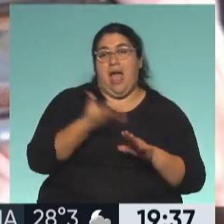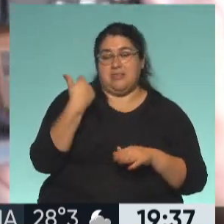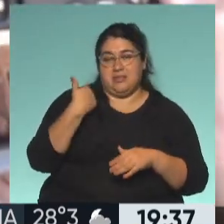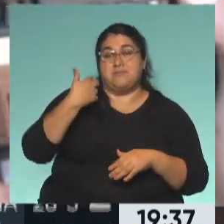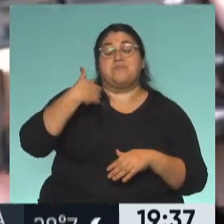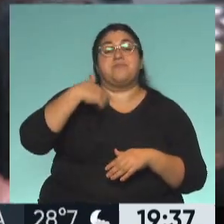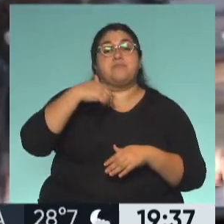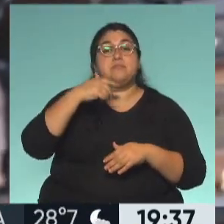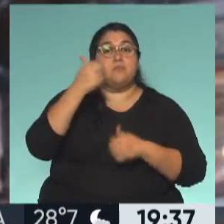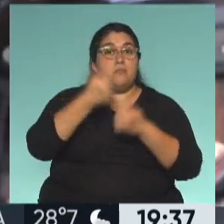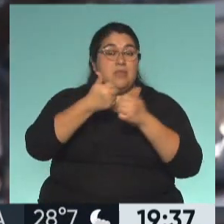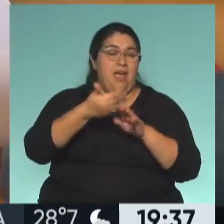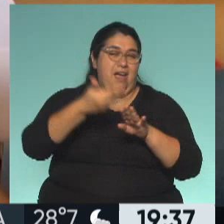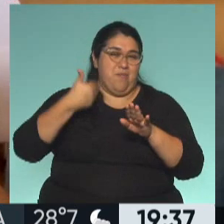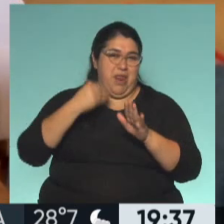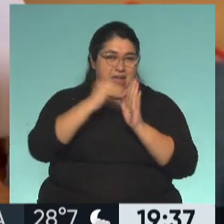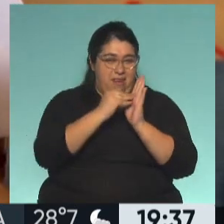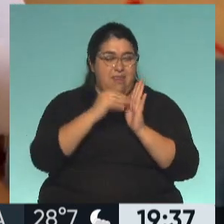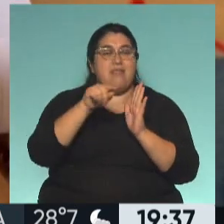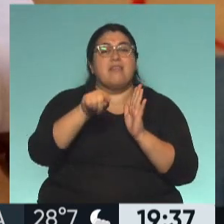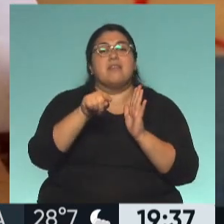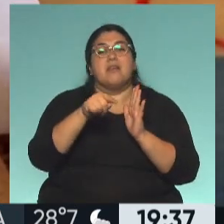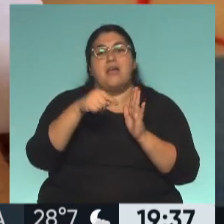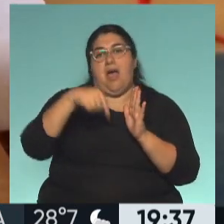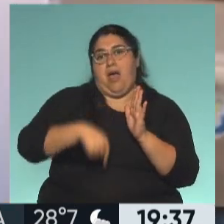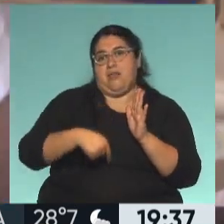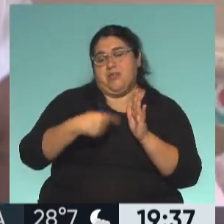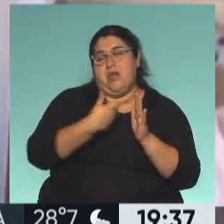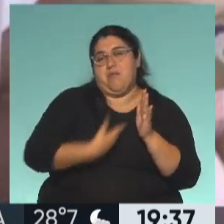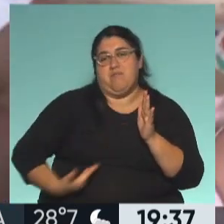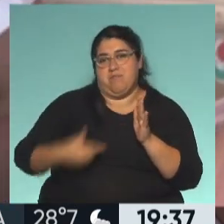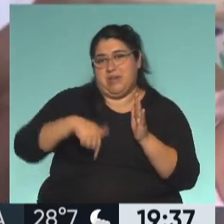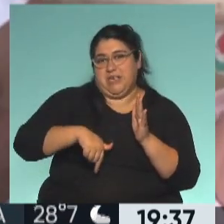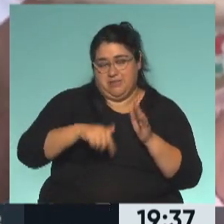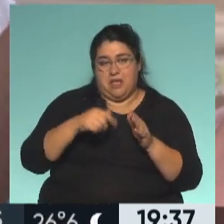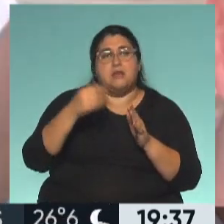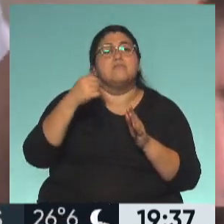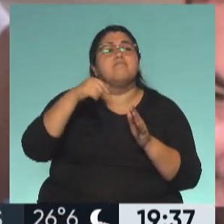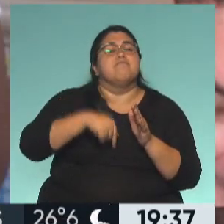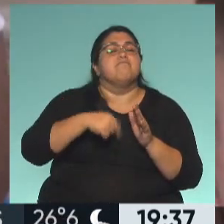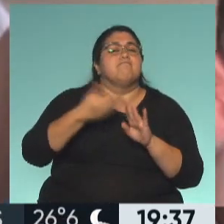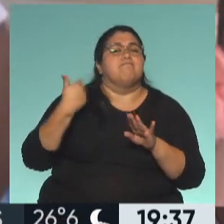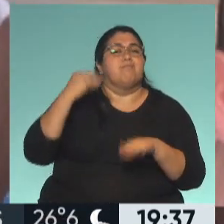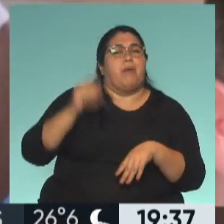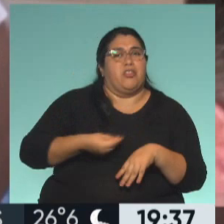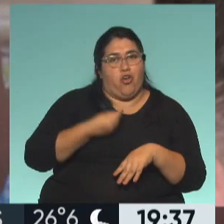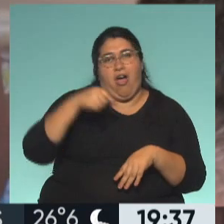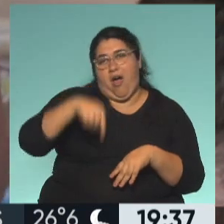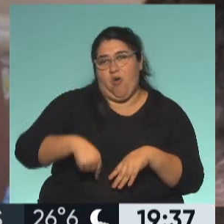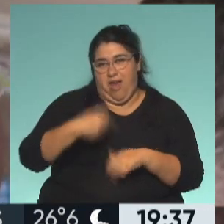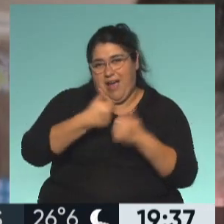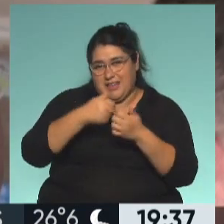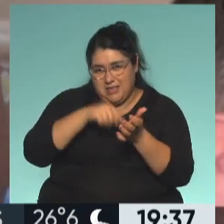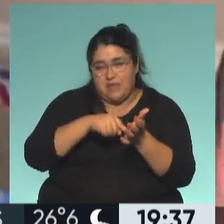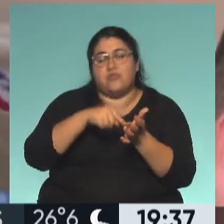en una interna del Partido Colorado ante el actual presidente Mario Abdo Benítez. La había perdido esta vez. Fue el candidato y está